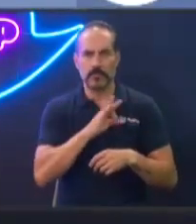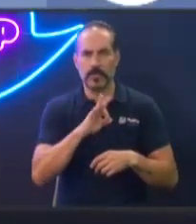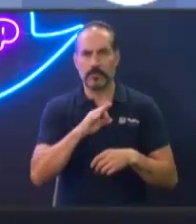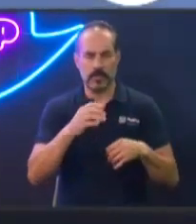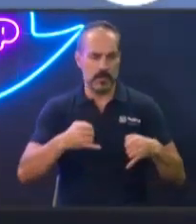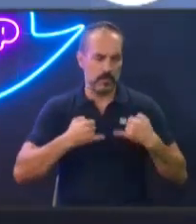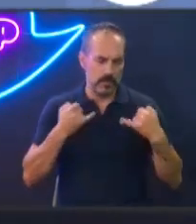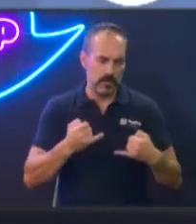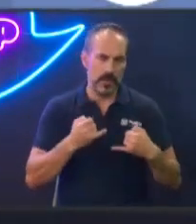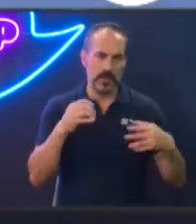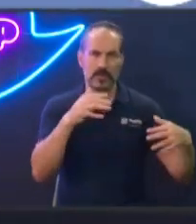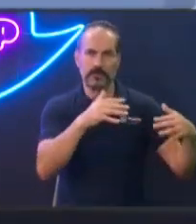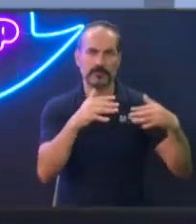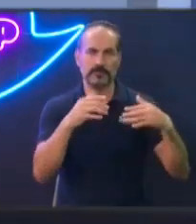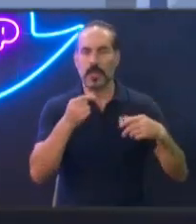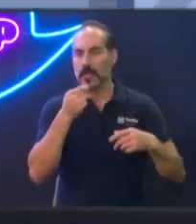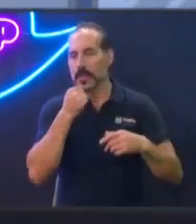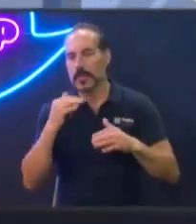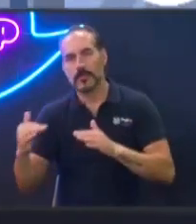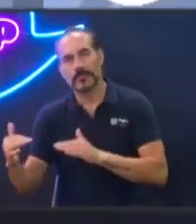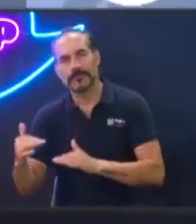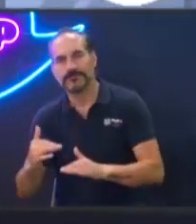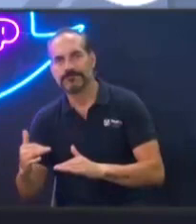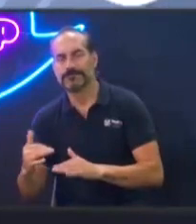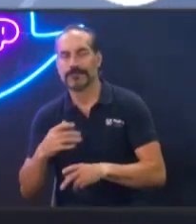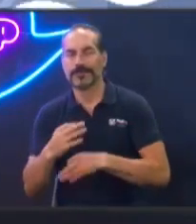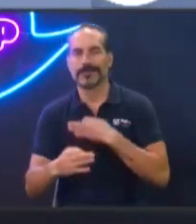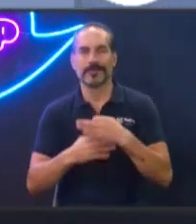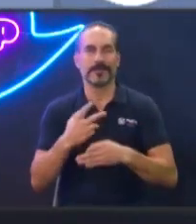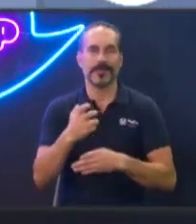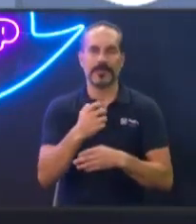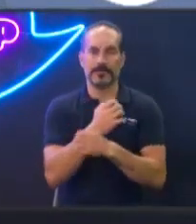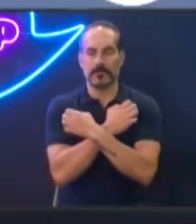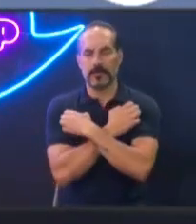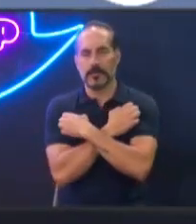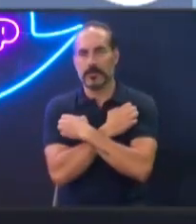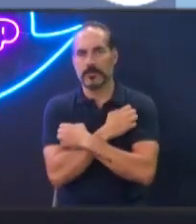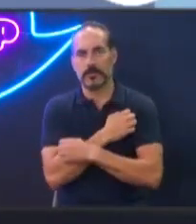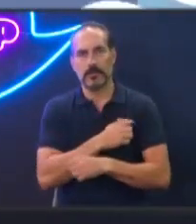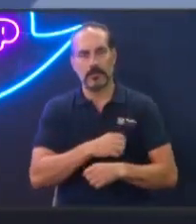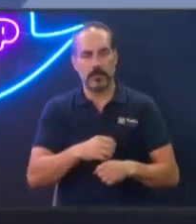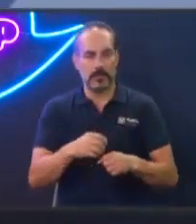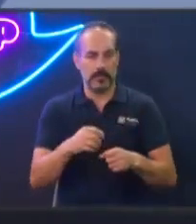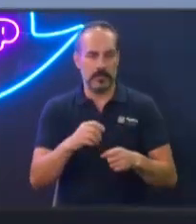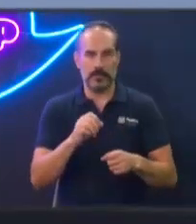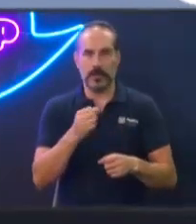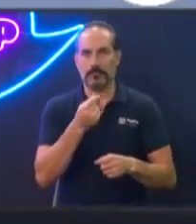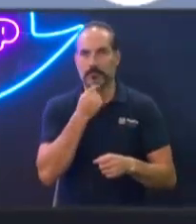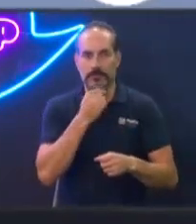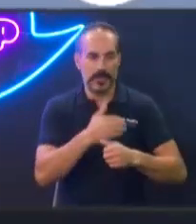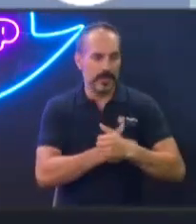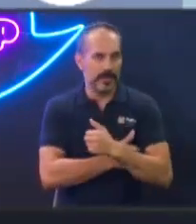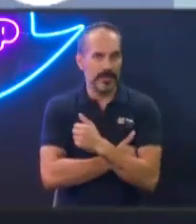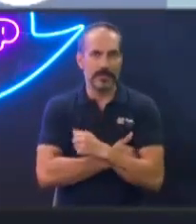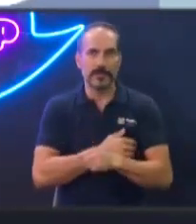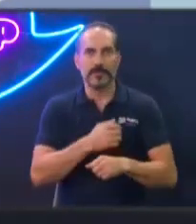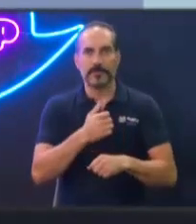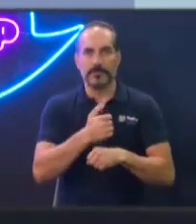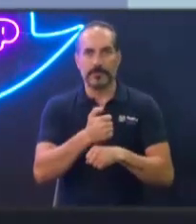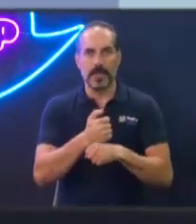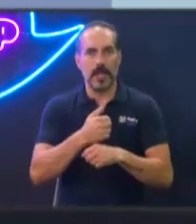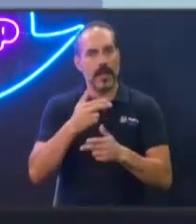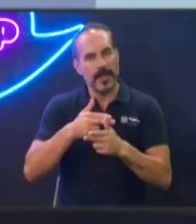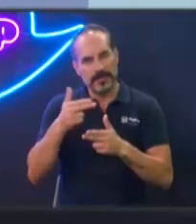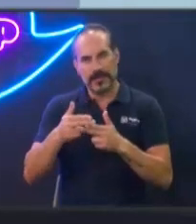jóvenes con niños y sobre todo incorporar desde la educación básica desde la primaria hasta eh la universidad